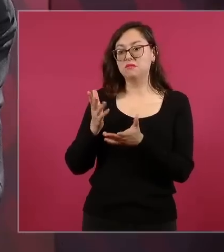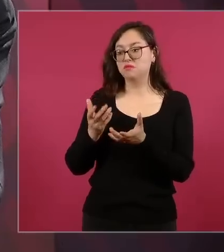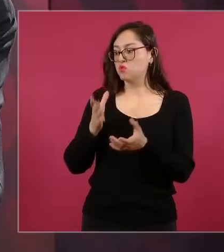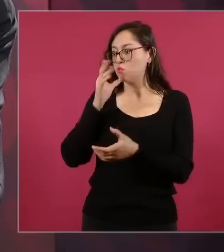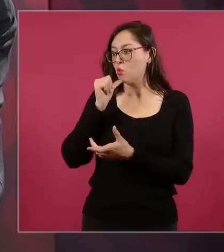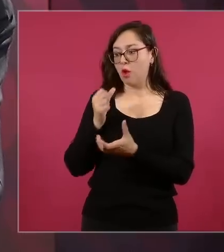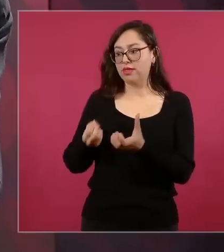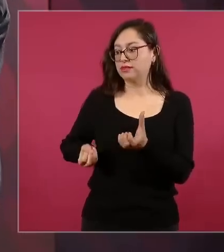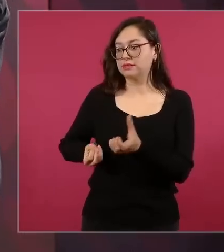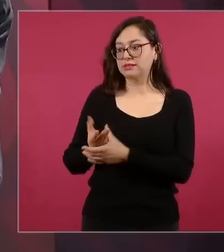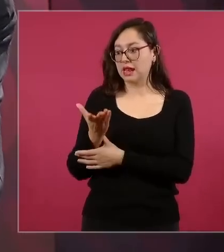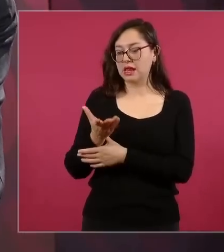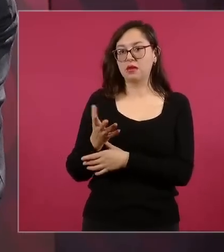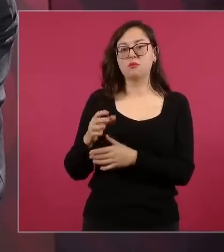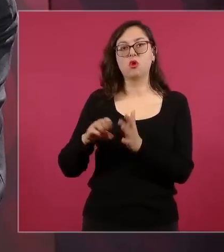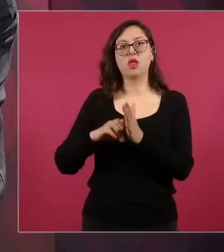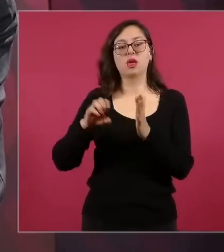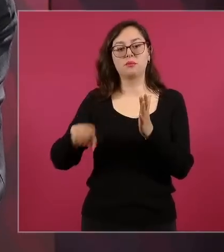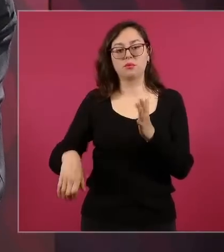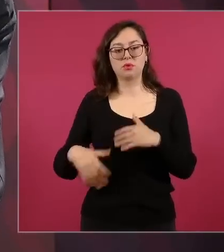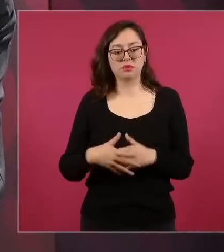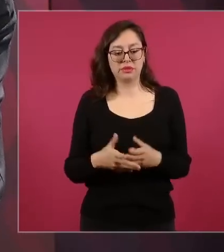en arenas movedizas.